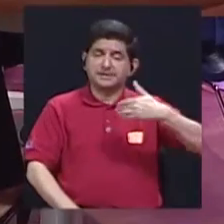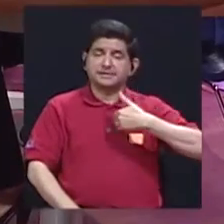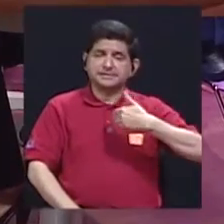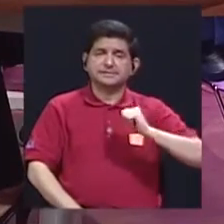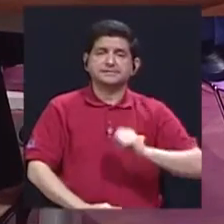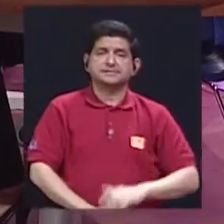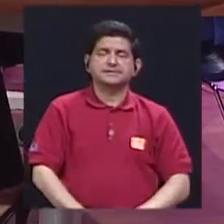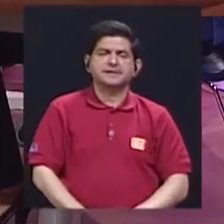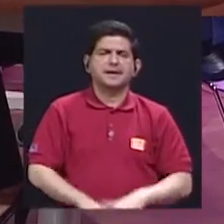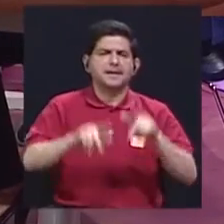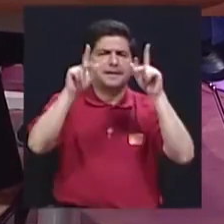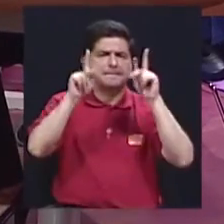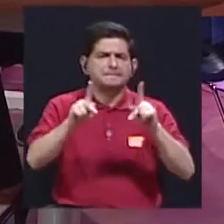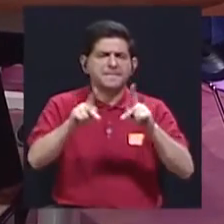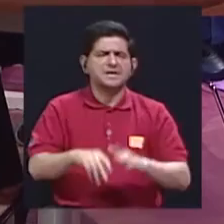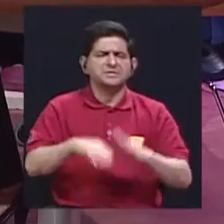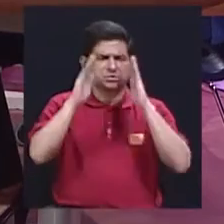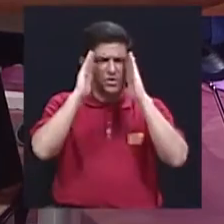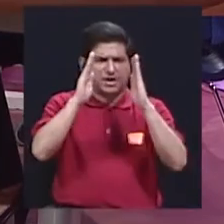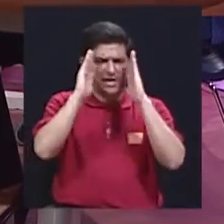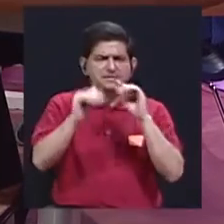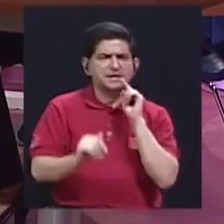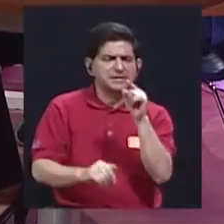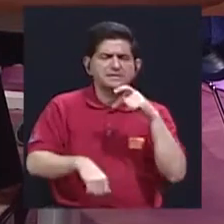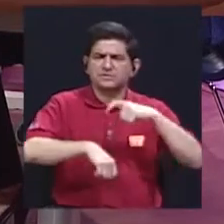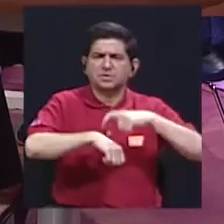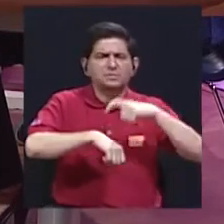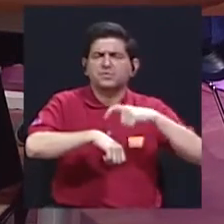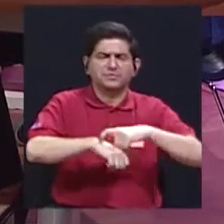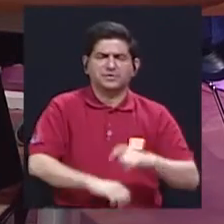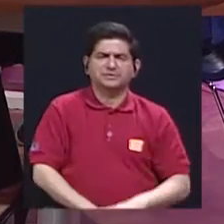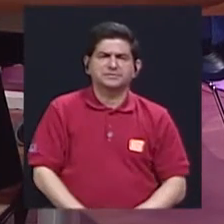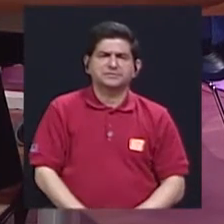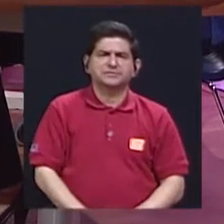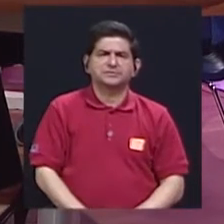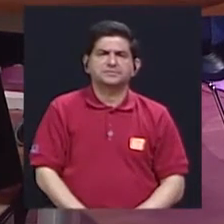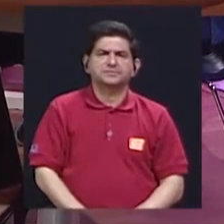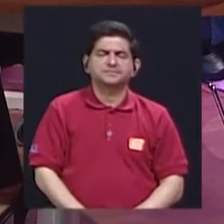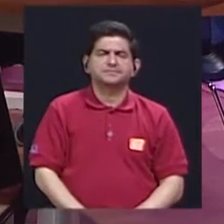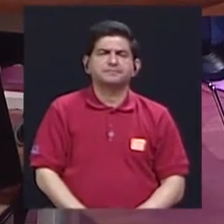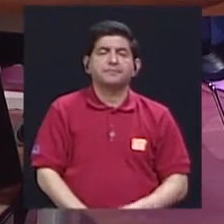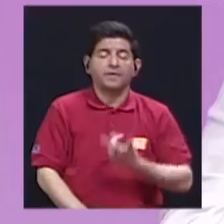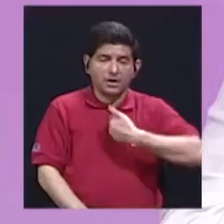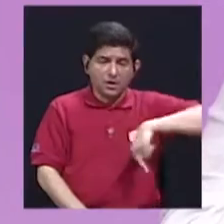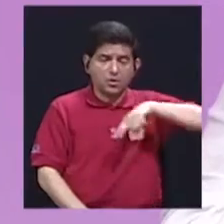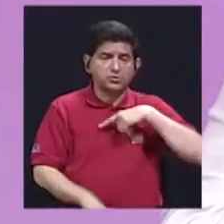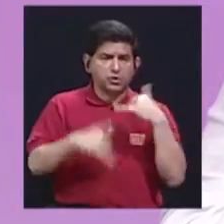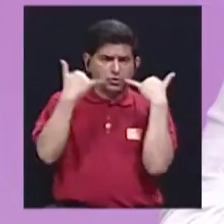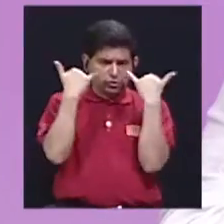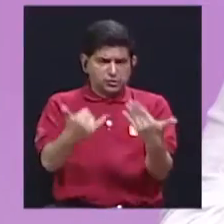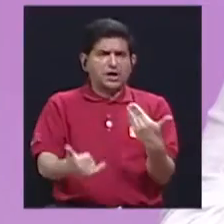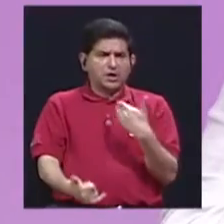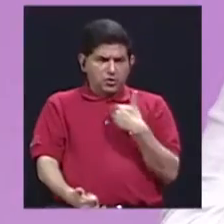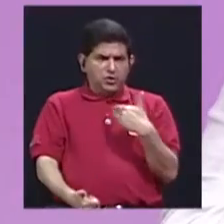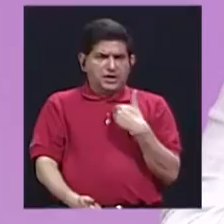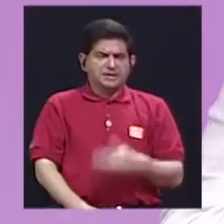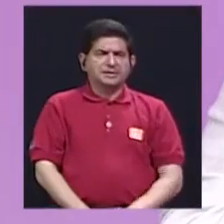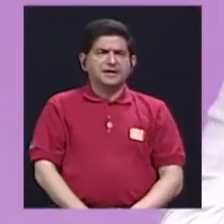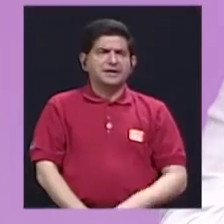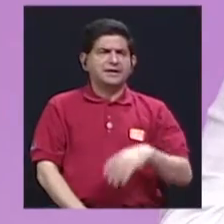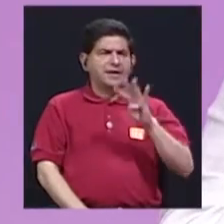cuántas personas se están atendiendo a ustedes en eso no me vuelan estamos contando ahorita con